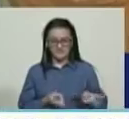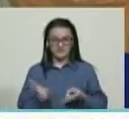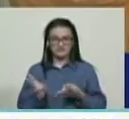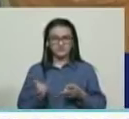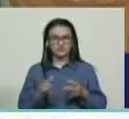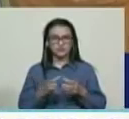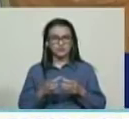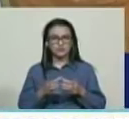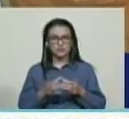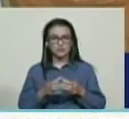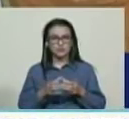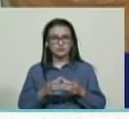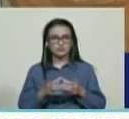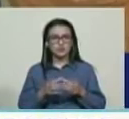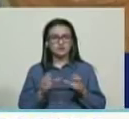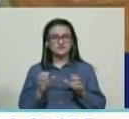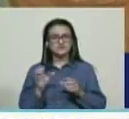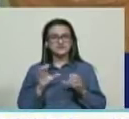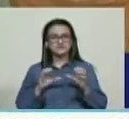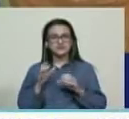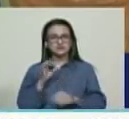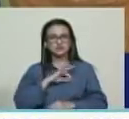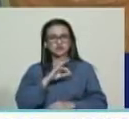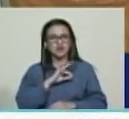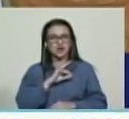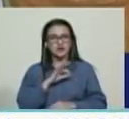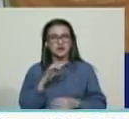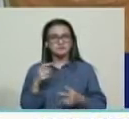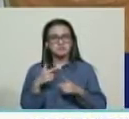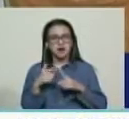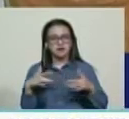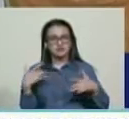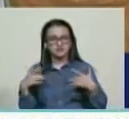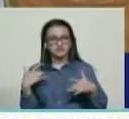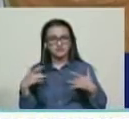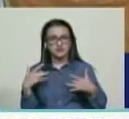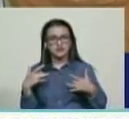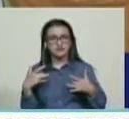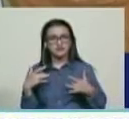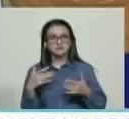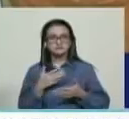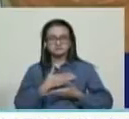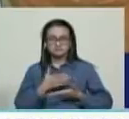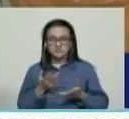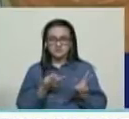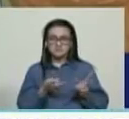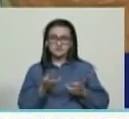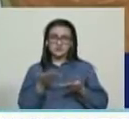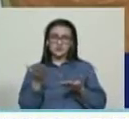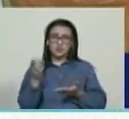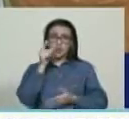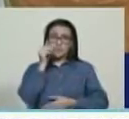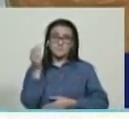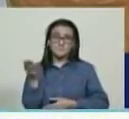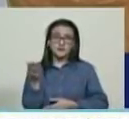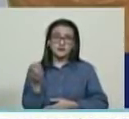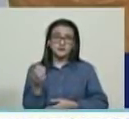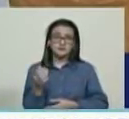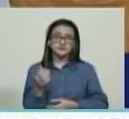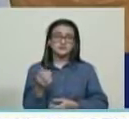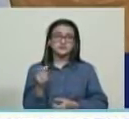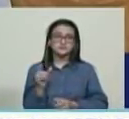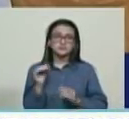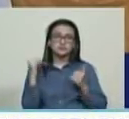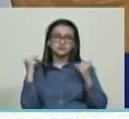conjuntamente con el Departamento de Ciencias Sociales y Actividades Complementarias. Se complace invitarlo a usted a el acto que, con motivo de